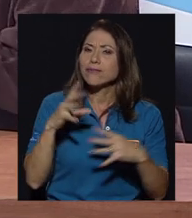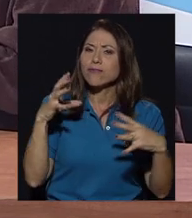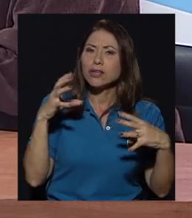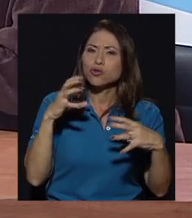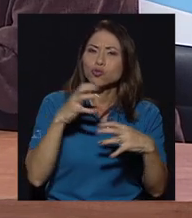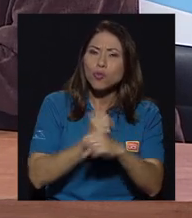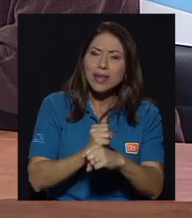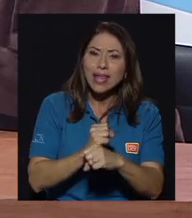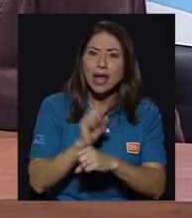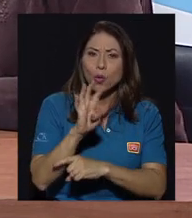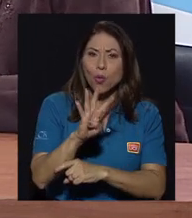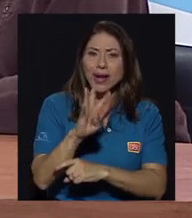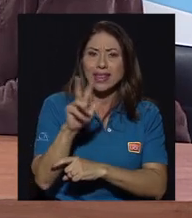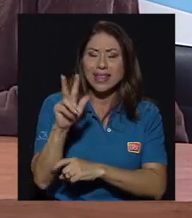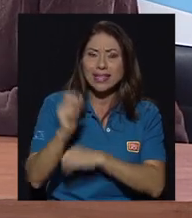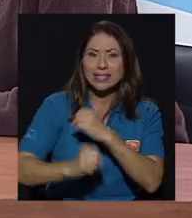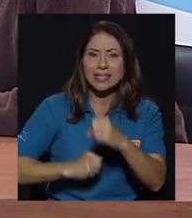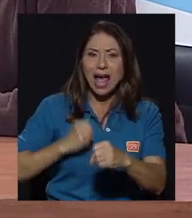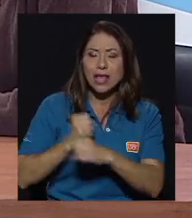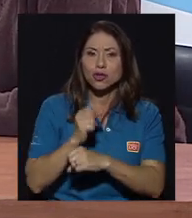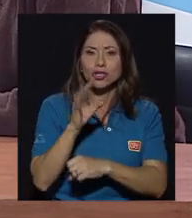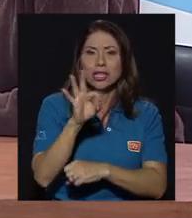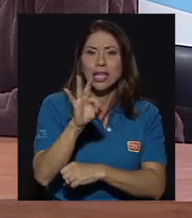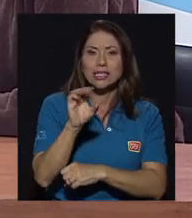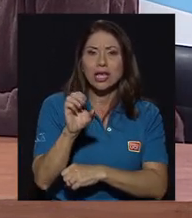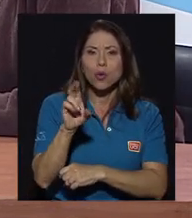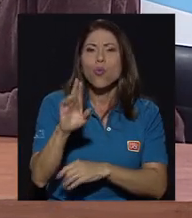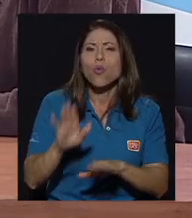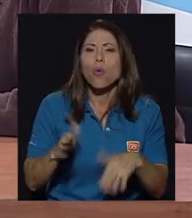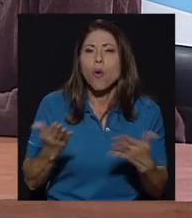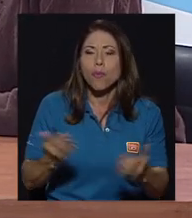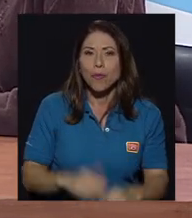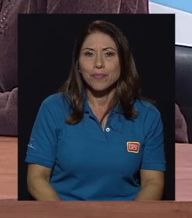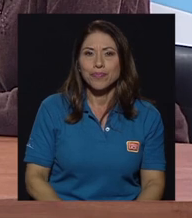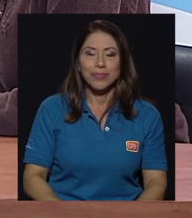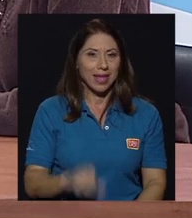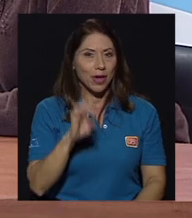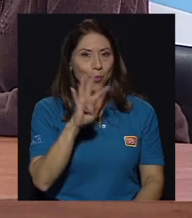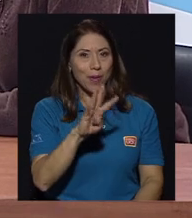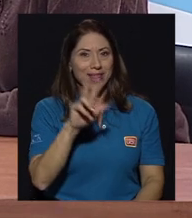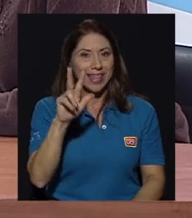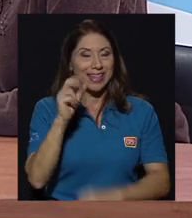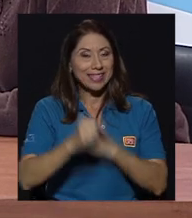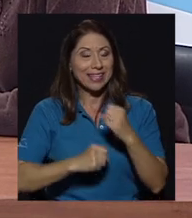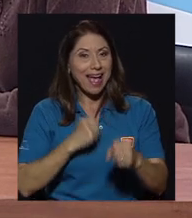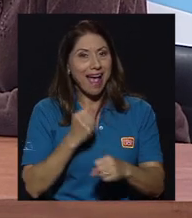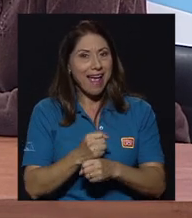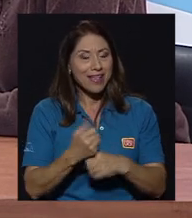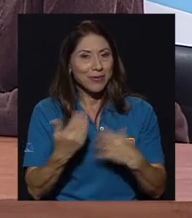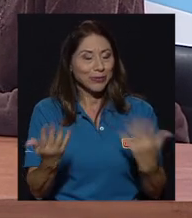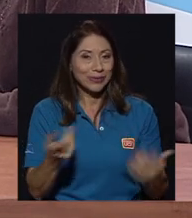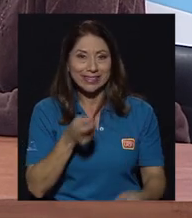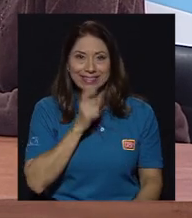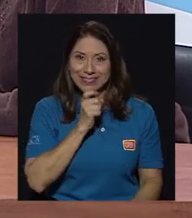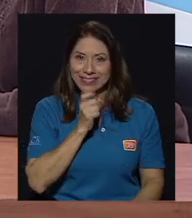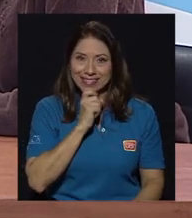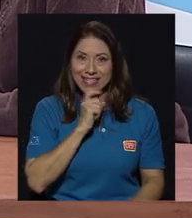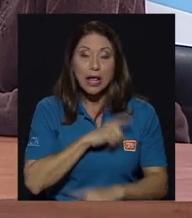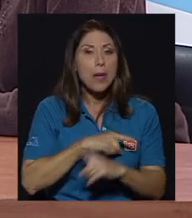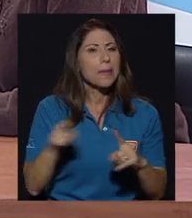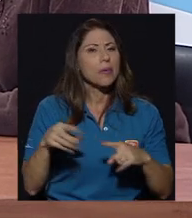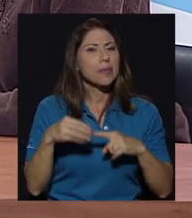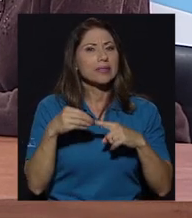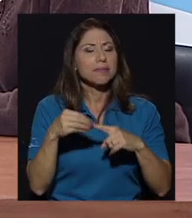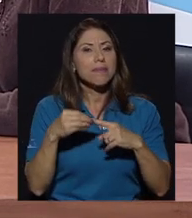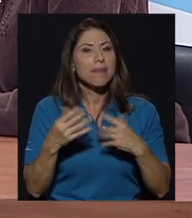resumiría usted esos 43 años de existencia al tc bueno esos 43 años bueno es difícil pero